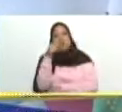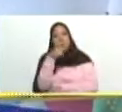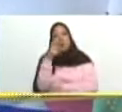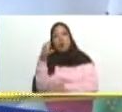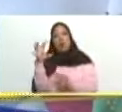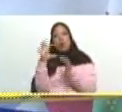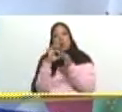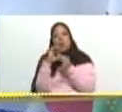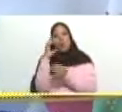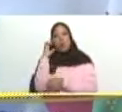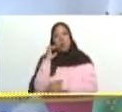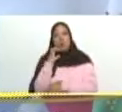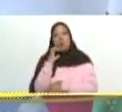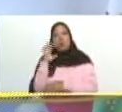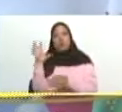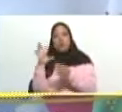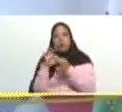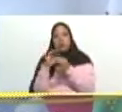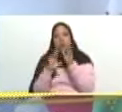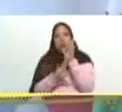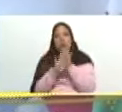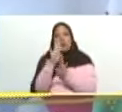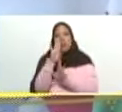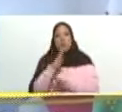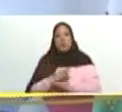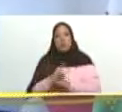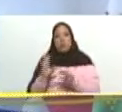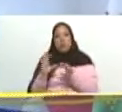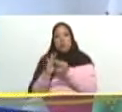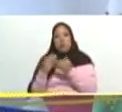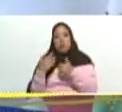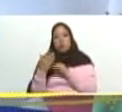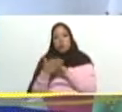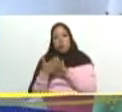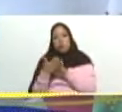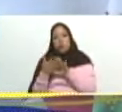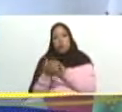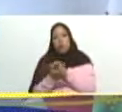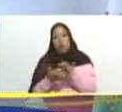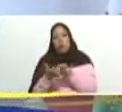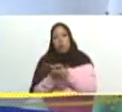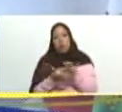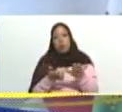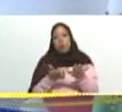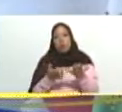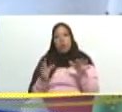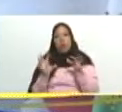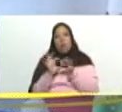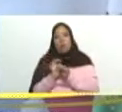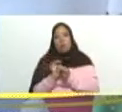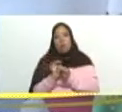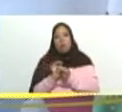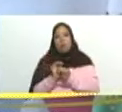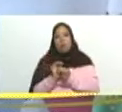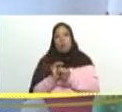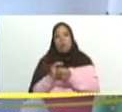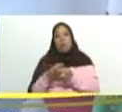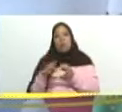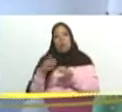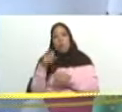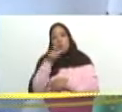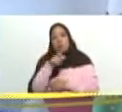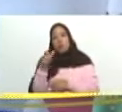unión. La unión para el desarrollo, la unión para la solución de los problemas, la unión para gestar un modelo